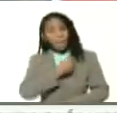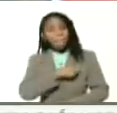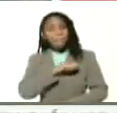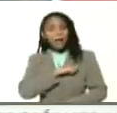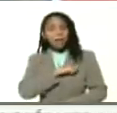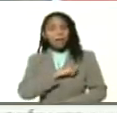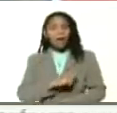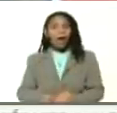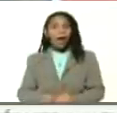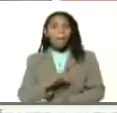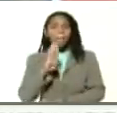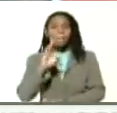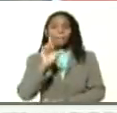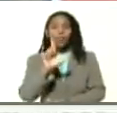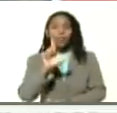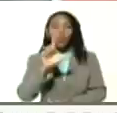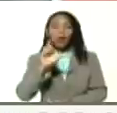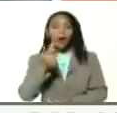Bulgaria,